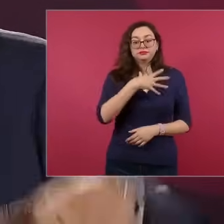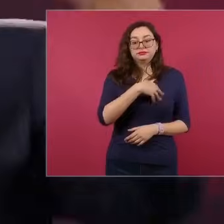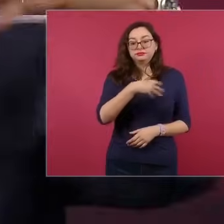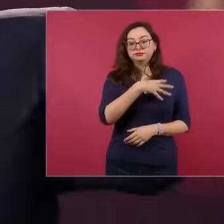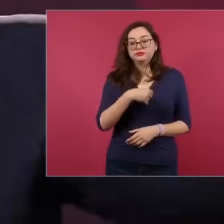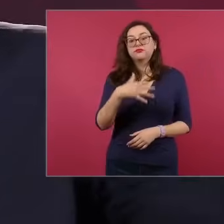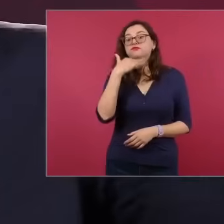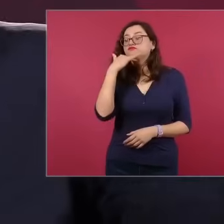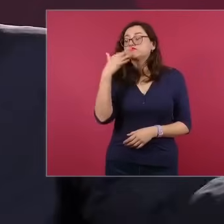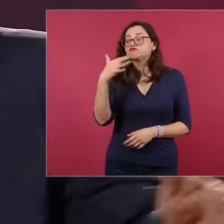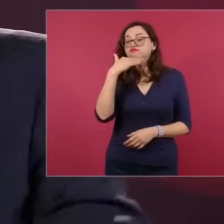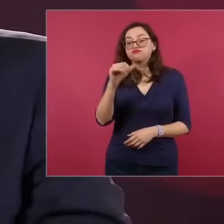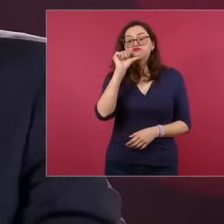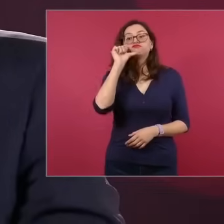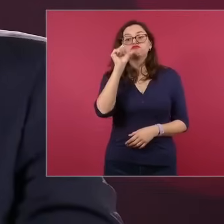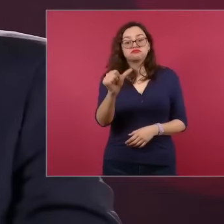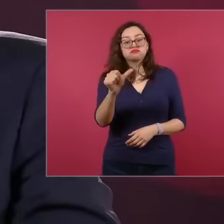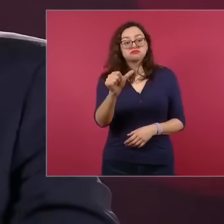Y demuéstrenme lo contrario.